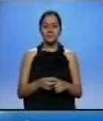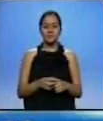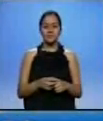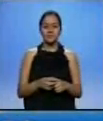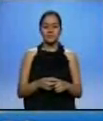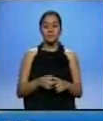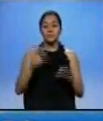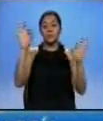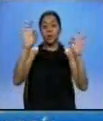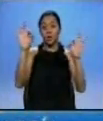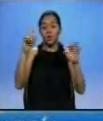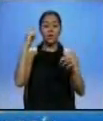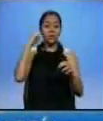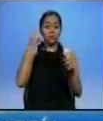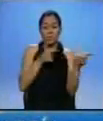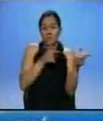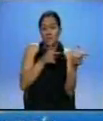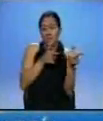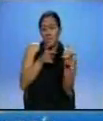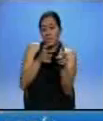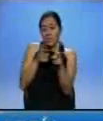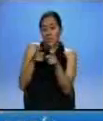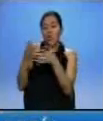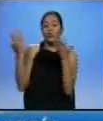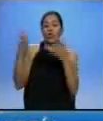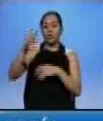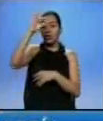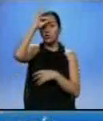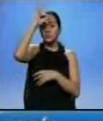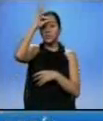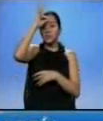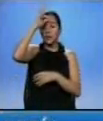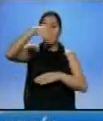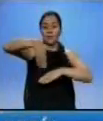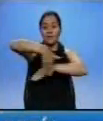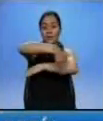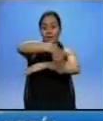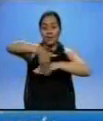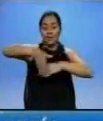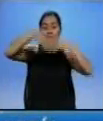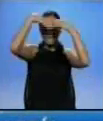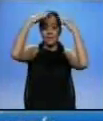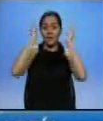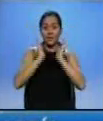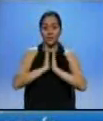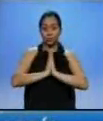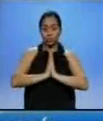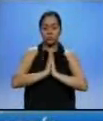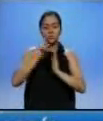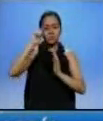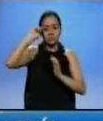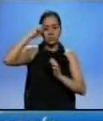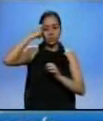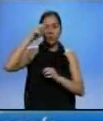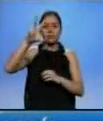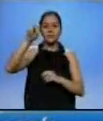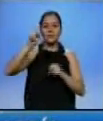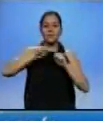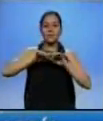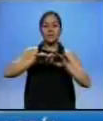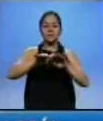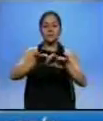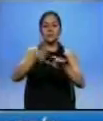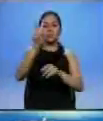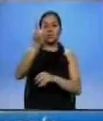o la balacera en la salida del hospital de la policía que da la Mariana de Jesús son las que se usan para recordar ese 30 de septiembre de